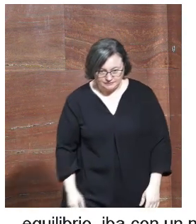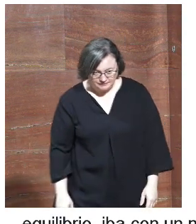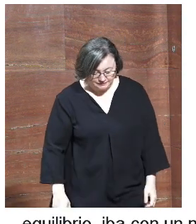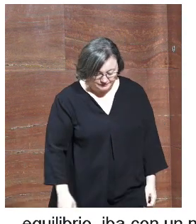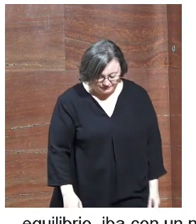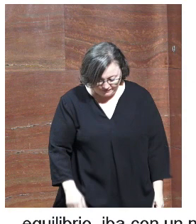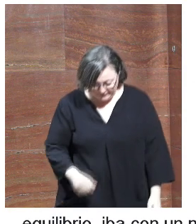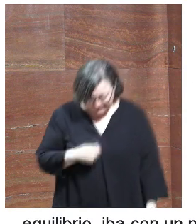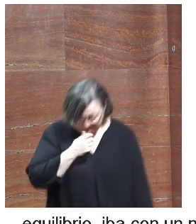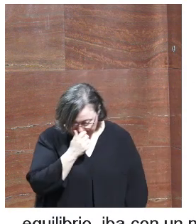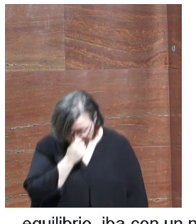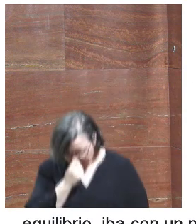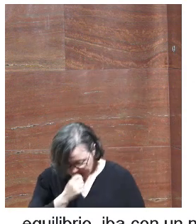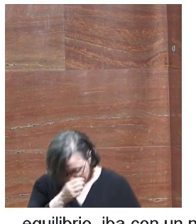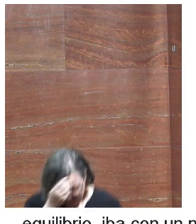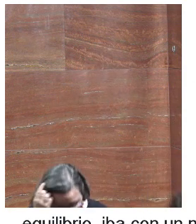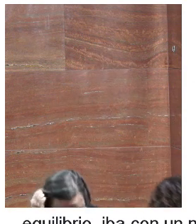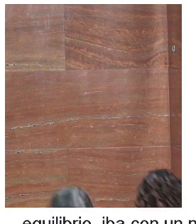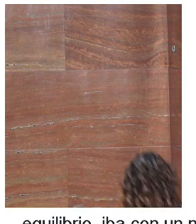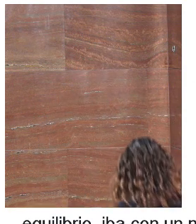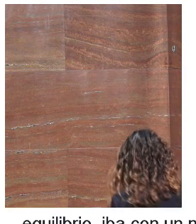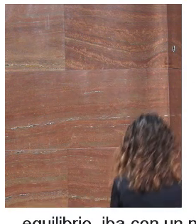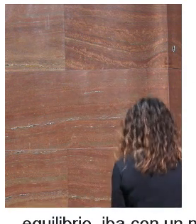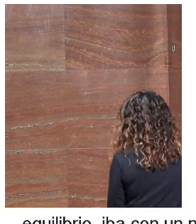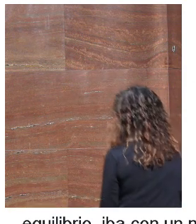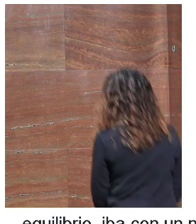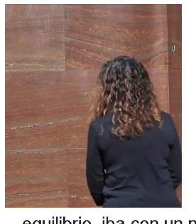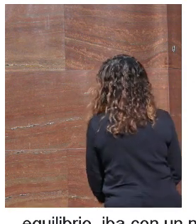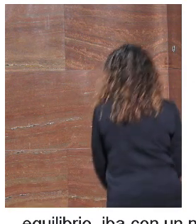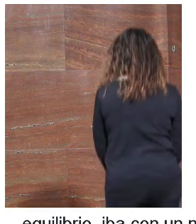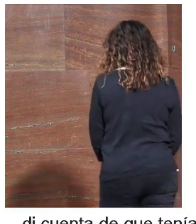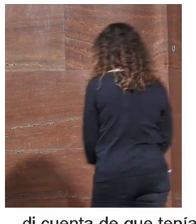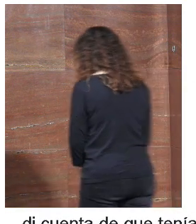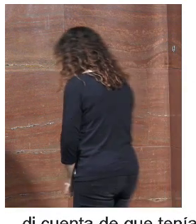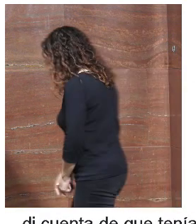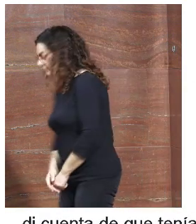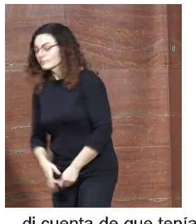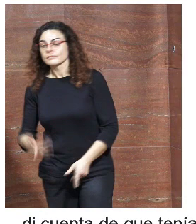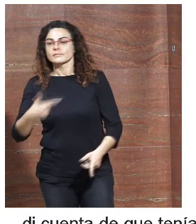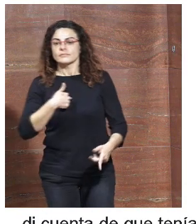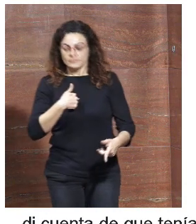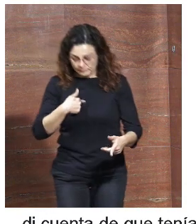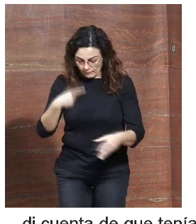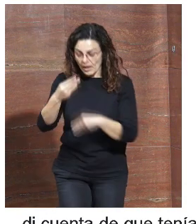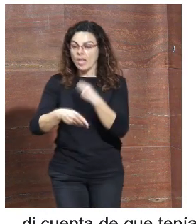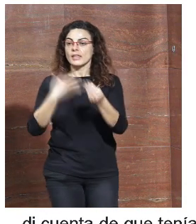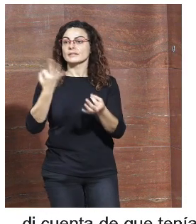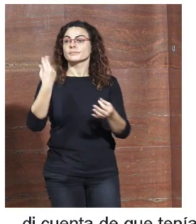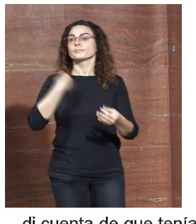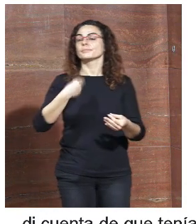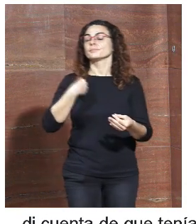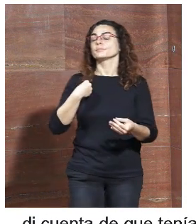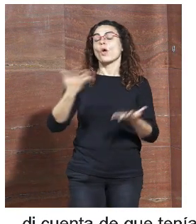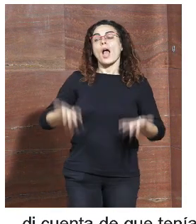Entonces, lo que hice fue pedir ayuda, fui a la trabajadora social y ella fue quien me aconsejó